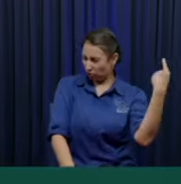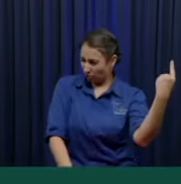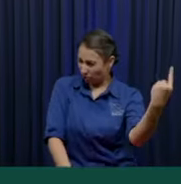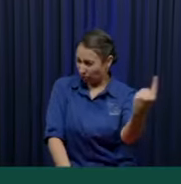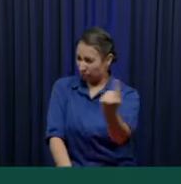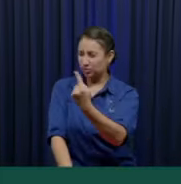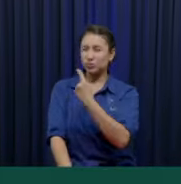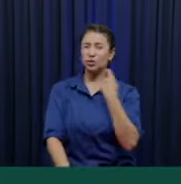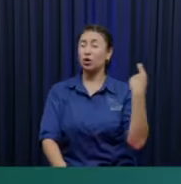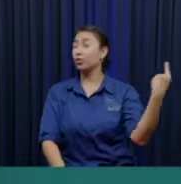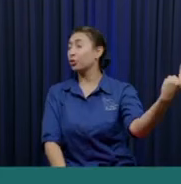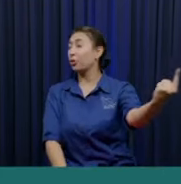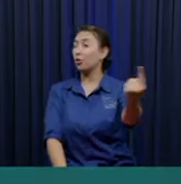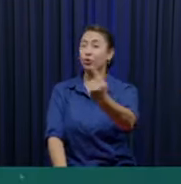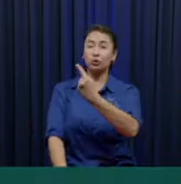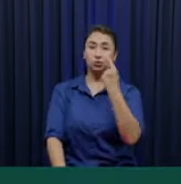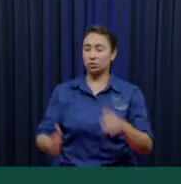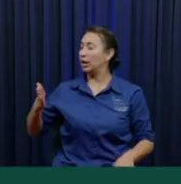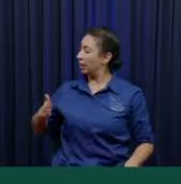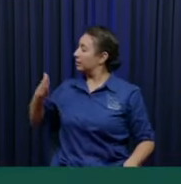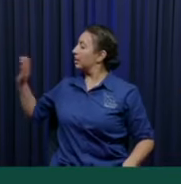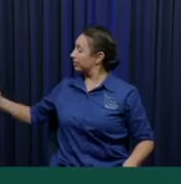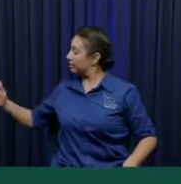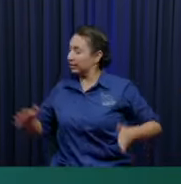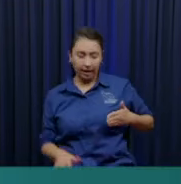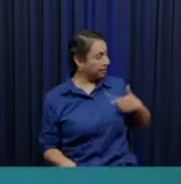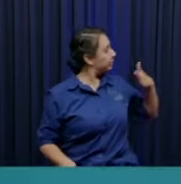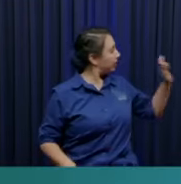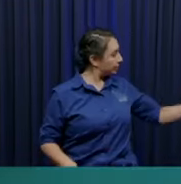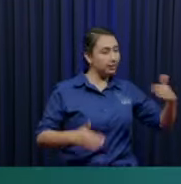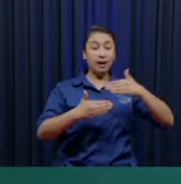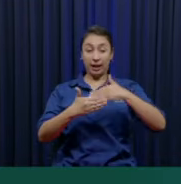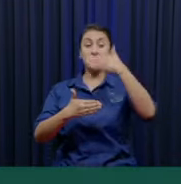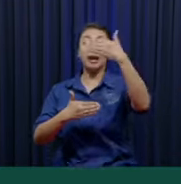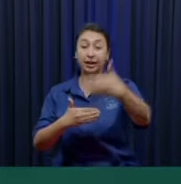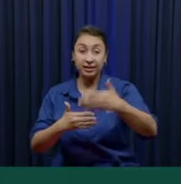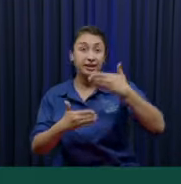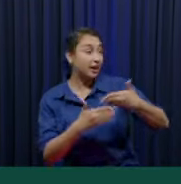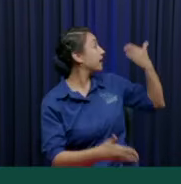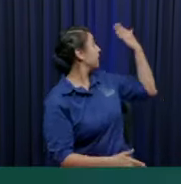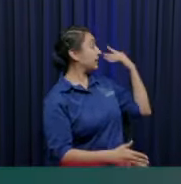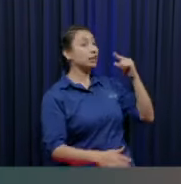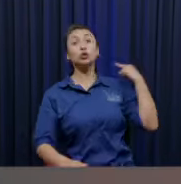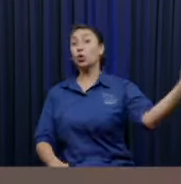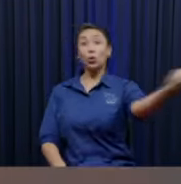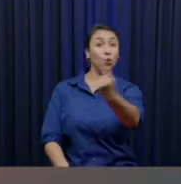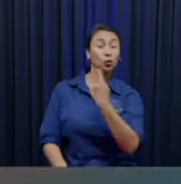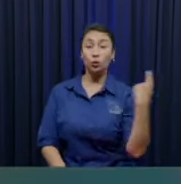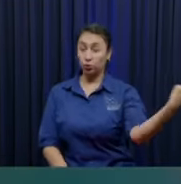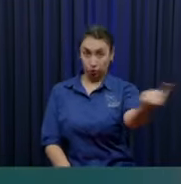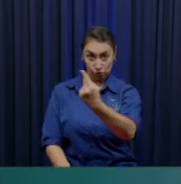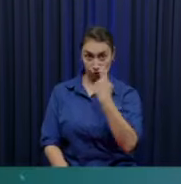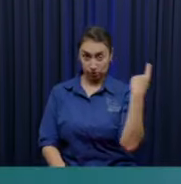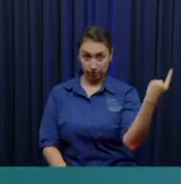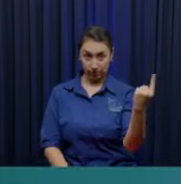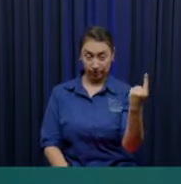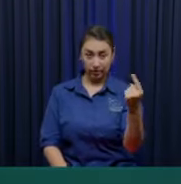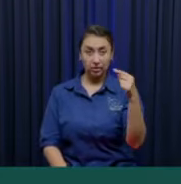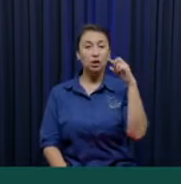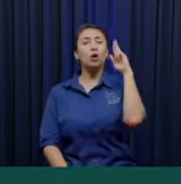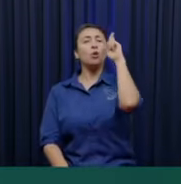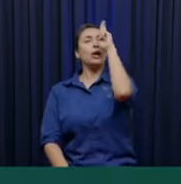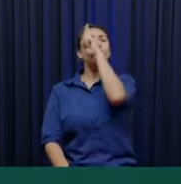Lo incluye a usted y al que está sentado al lado. Nosotros todos, con el